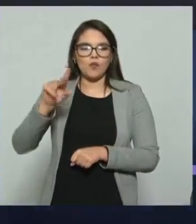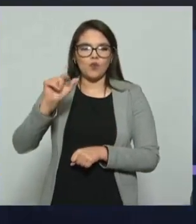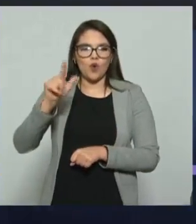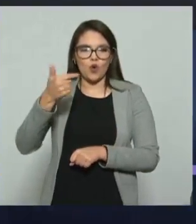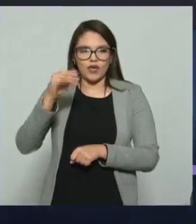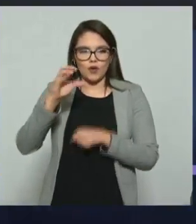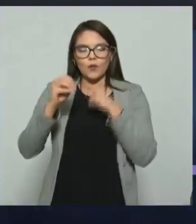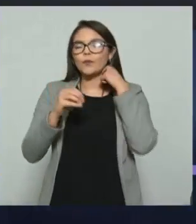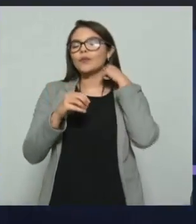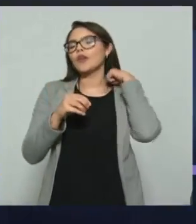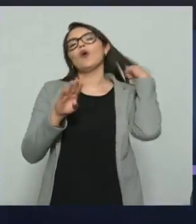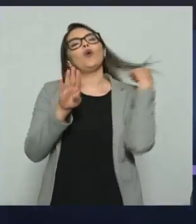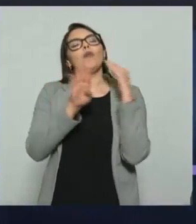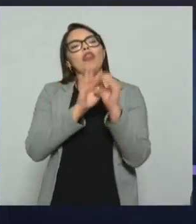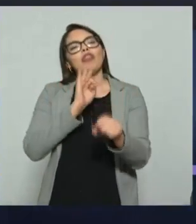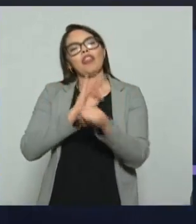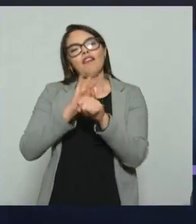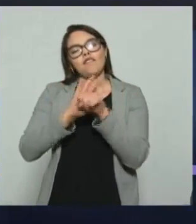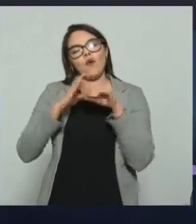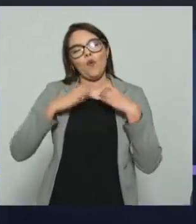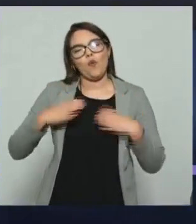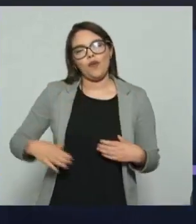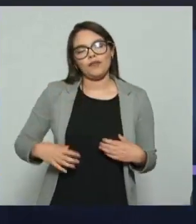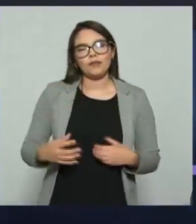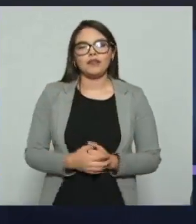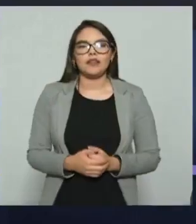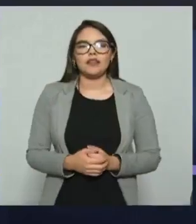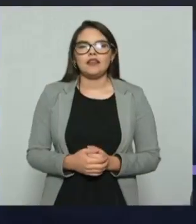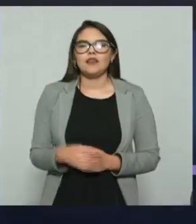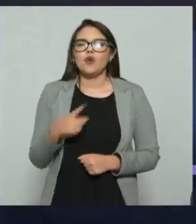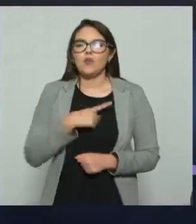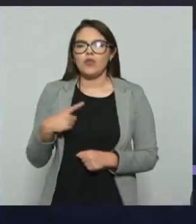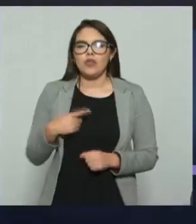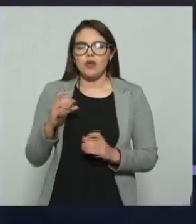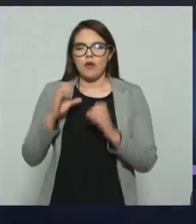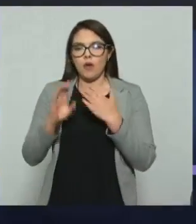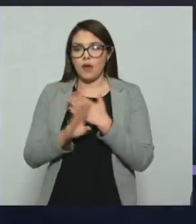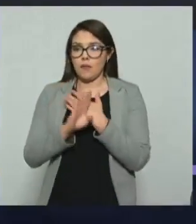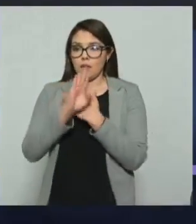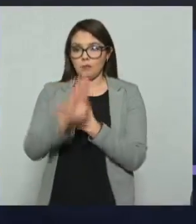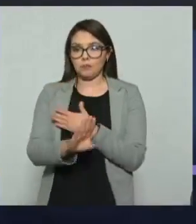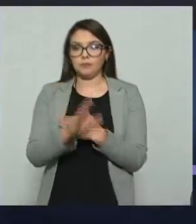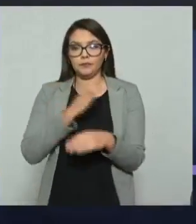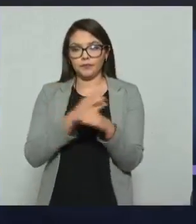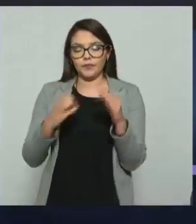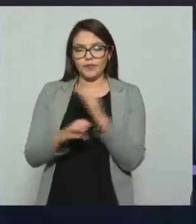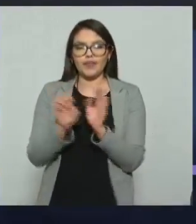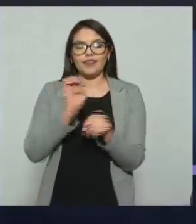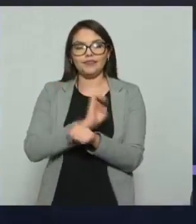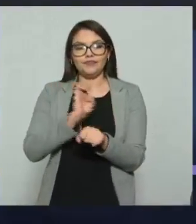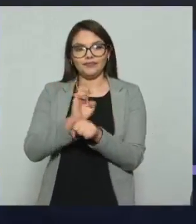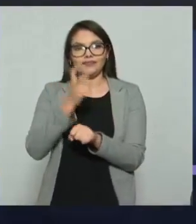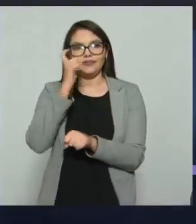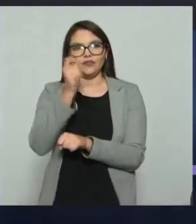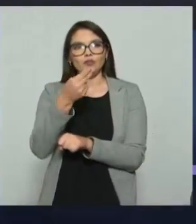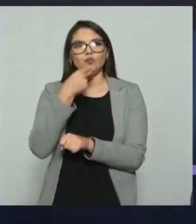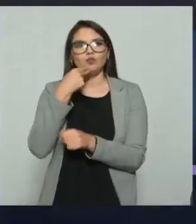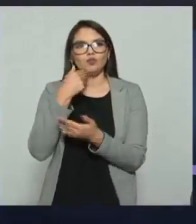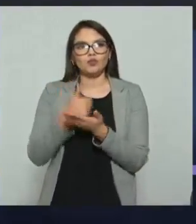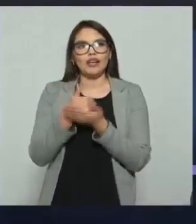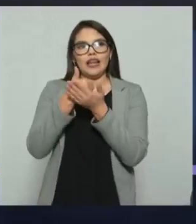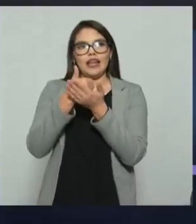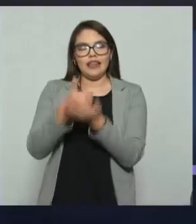los cómo. ¿Para qué? Para que prevengamos las cosas. Y entonces esta es una receta. A ver. Que nos